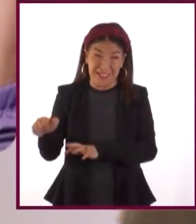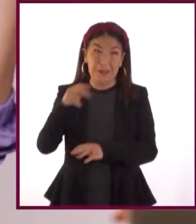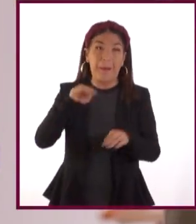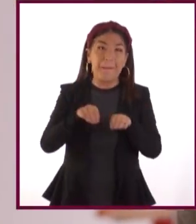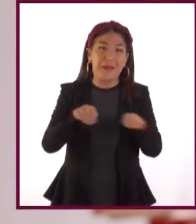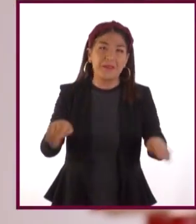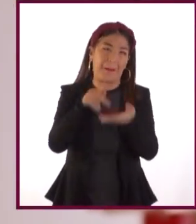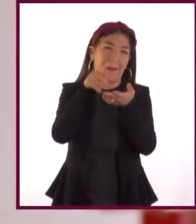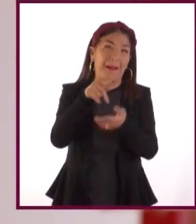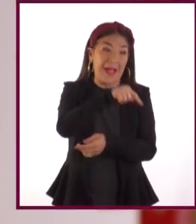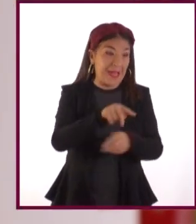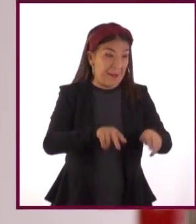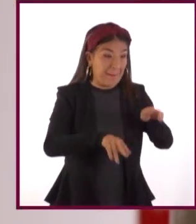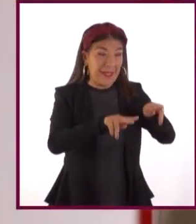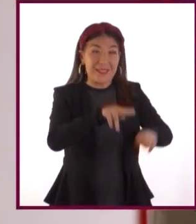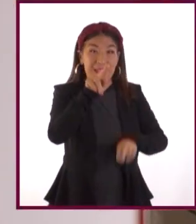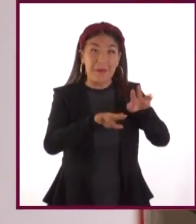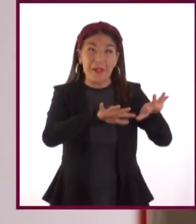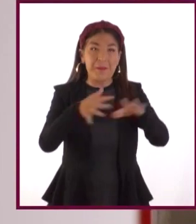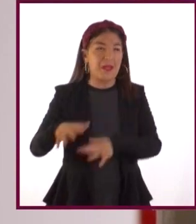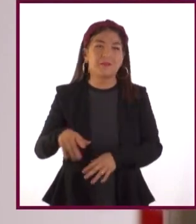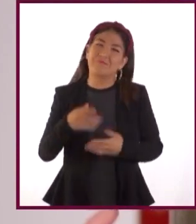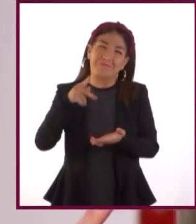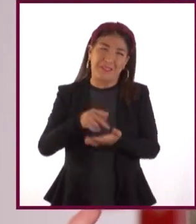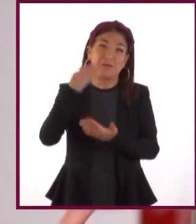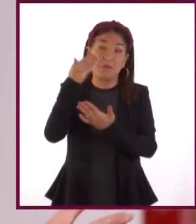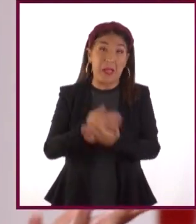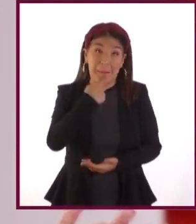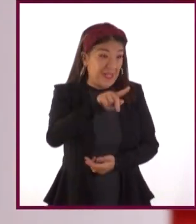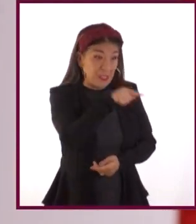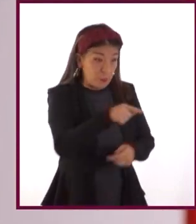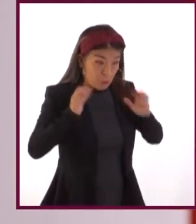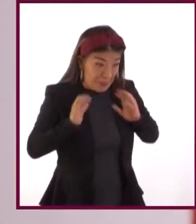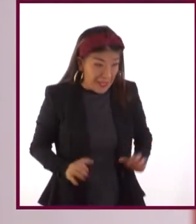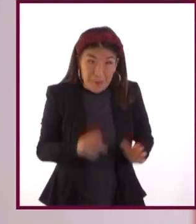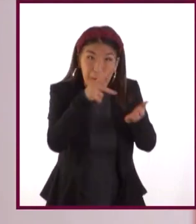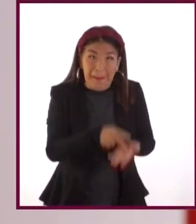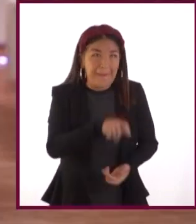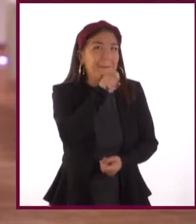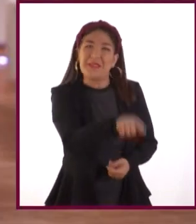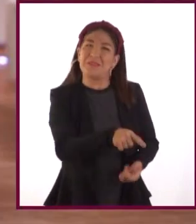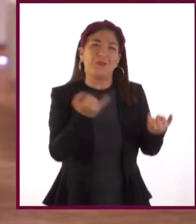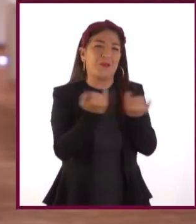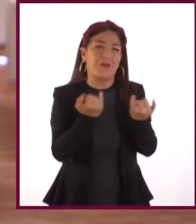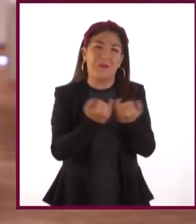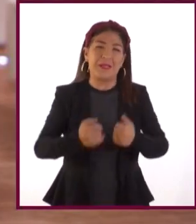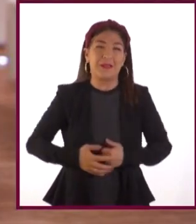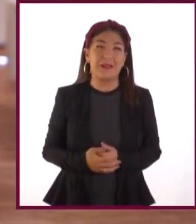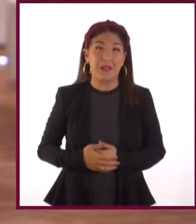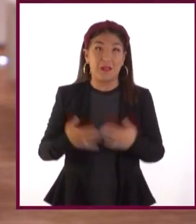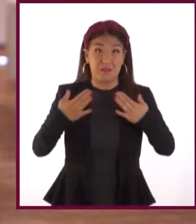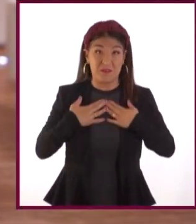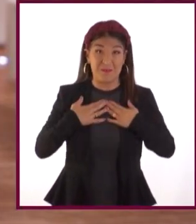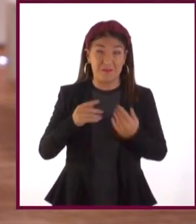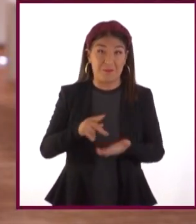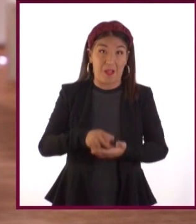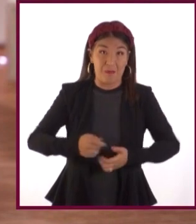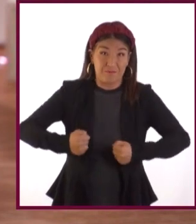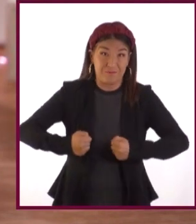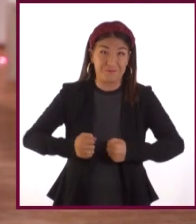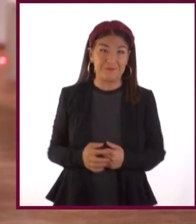newton en ese satélite. ¿Qué tal? Te lo dije. Tenía menor peso en lo alto del pico de Orizaba, ¿eh? Pues